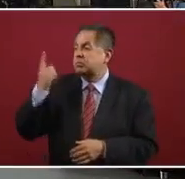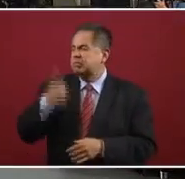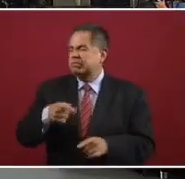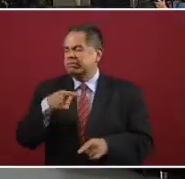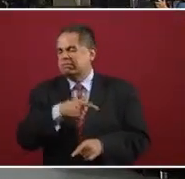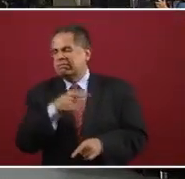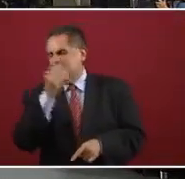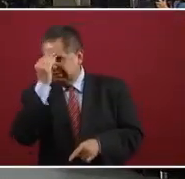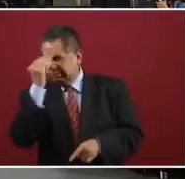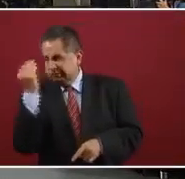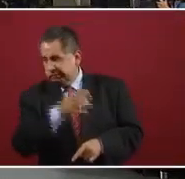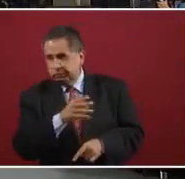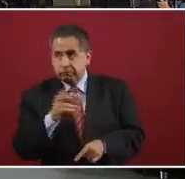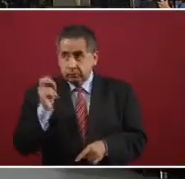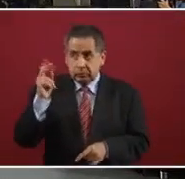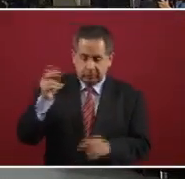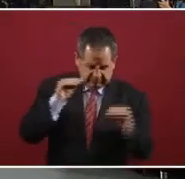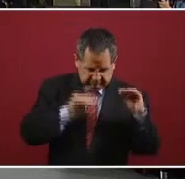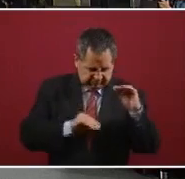habían